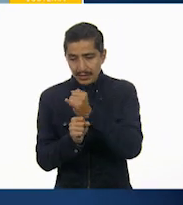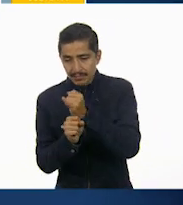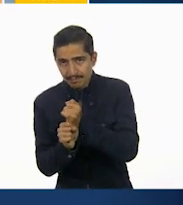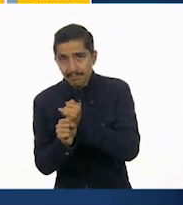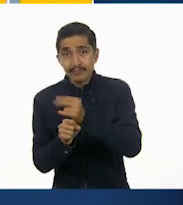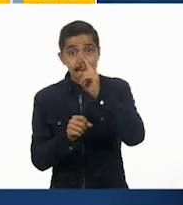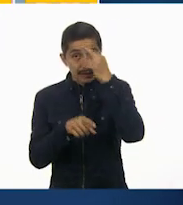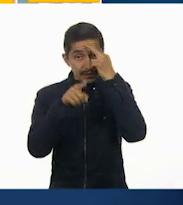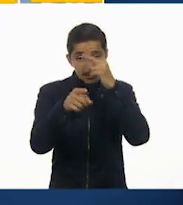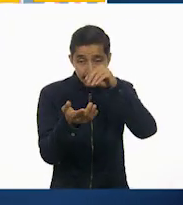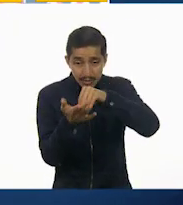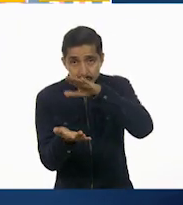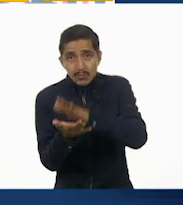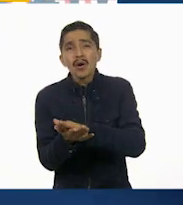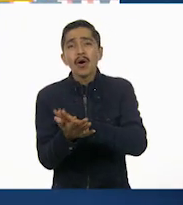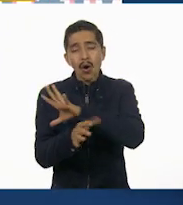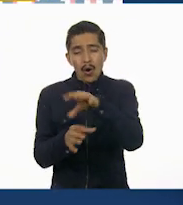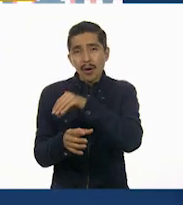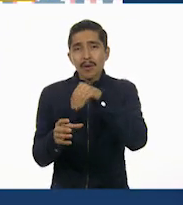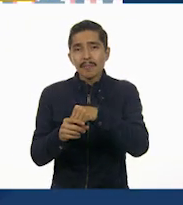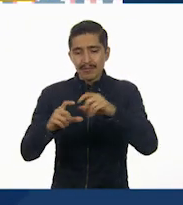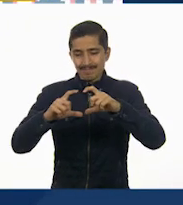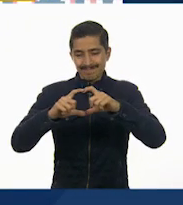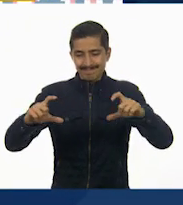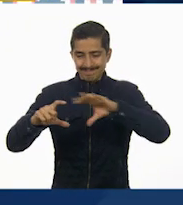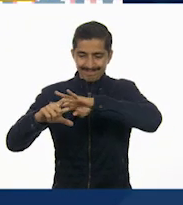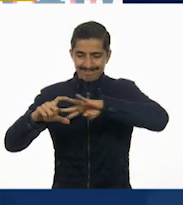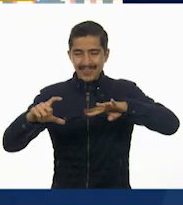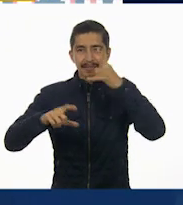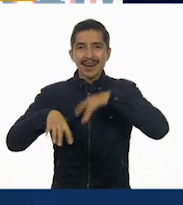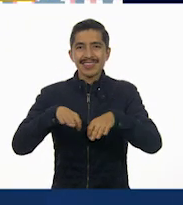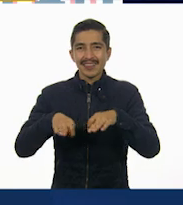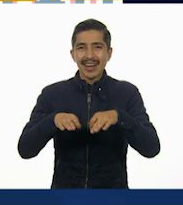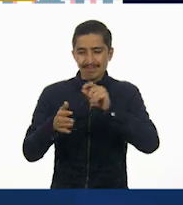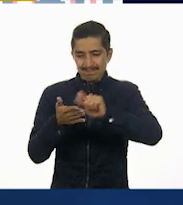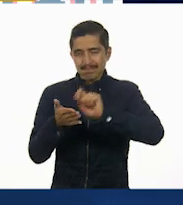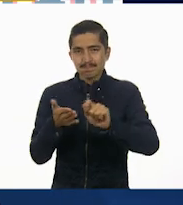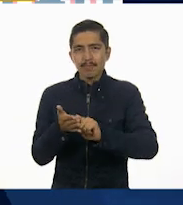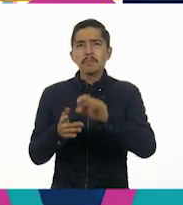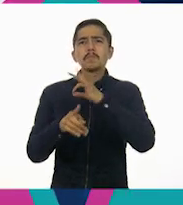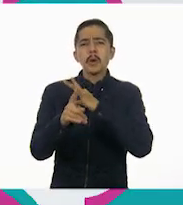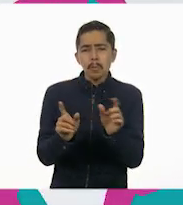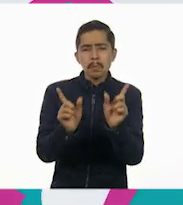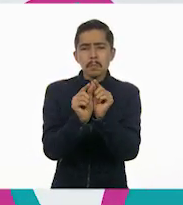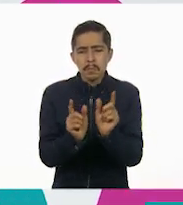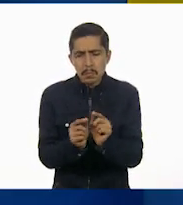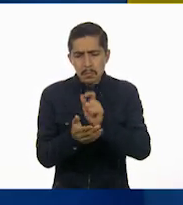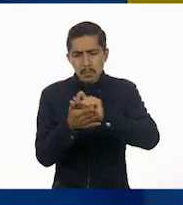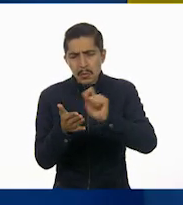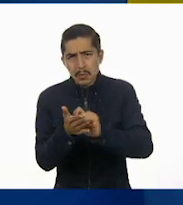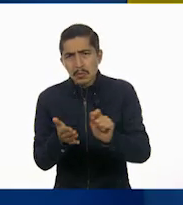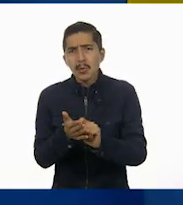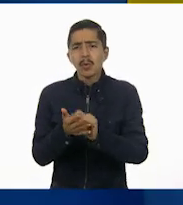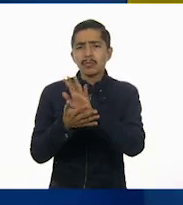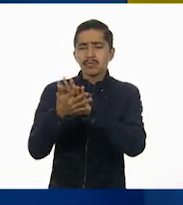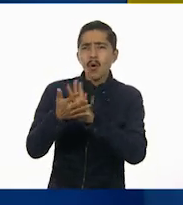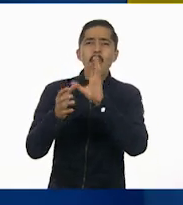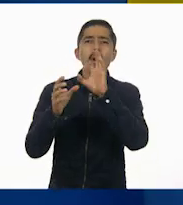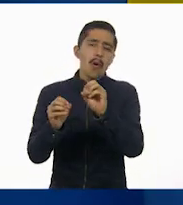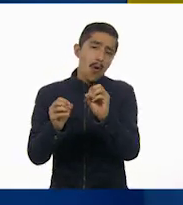registrar la información en sus fichas de trabajo. Según lo que necesitemos, pueden usar fichas de resumen, textuales o